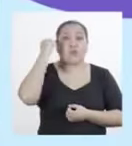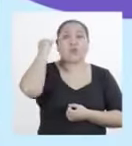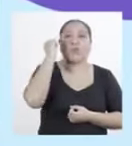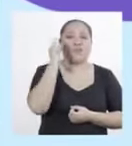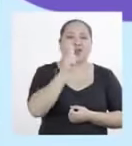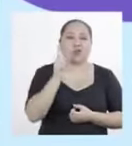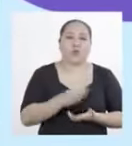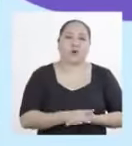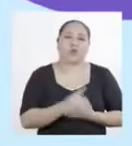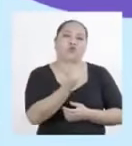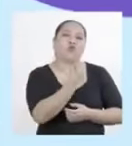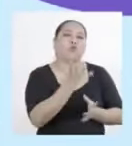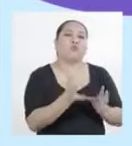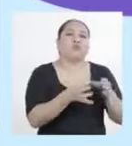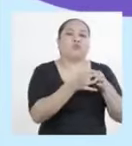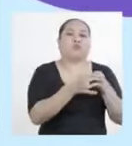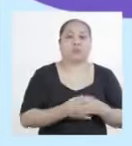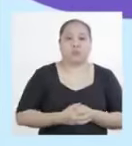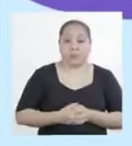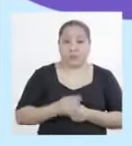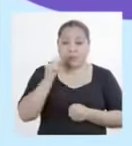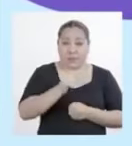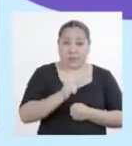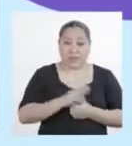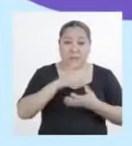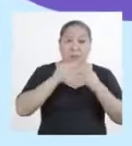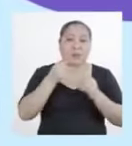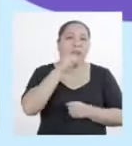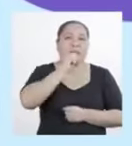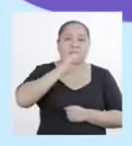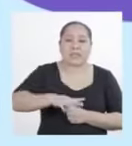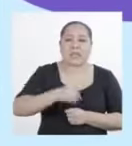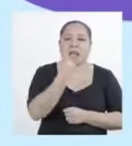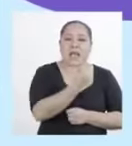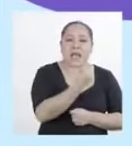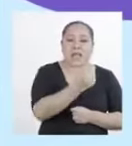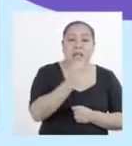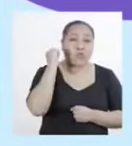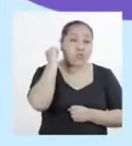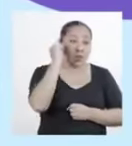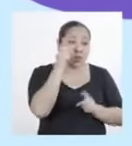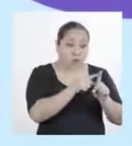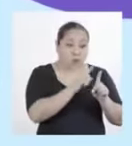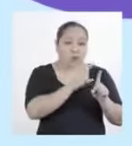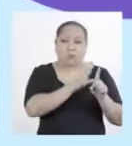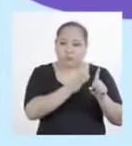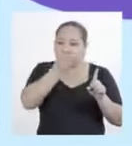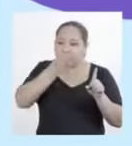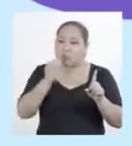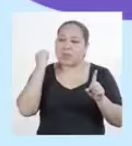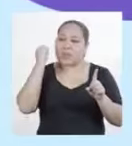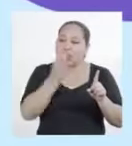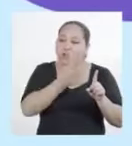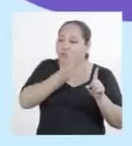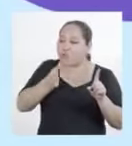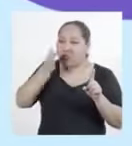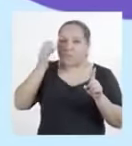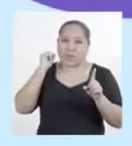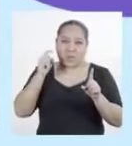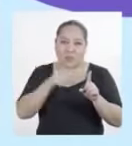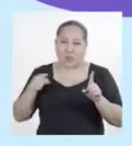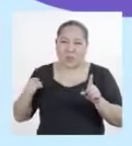y no privilegios López Oria declara que los derechos de cada ciudadano Terminan donde comienzan los del otro Pero que